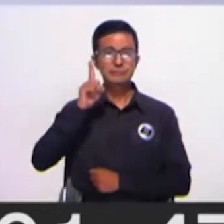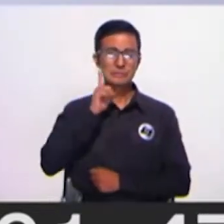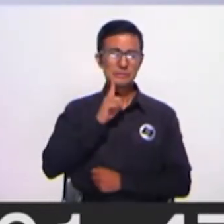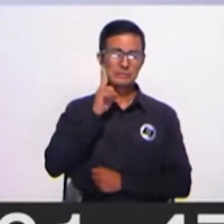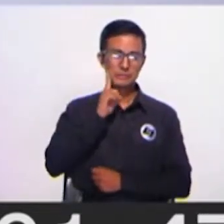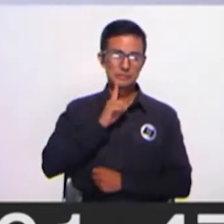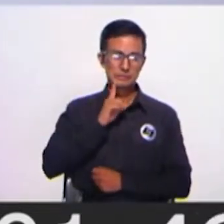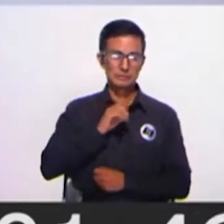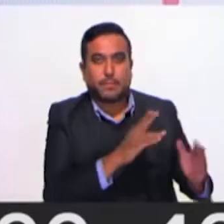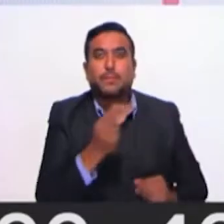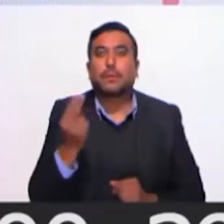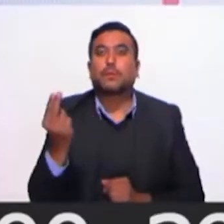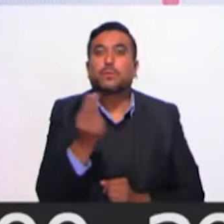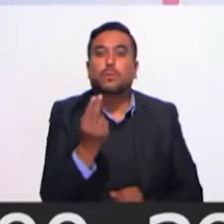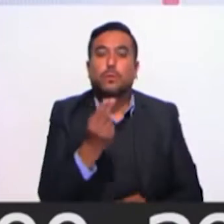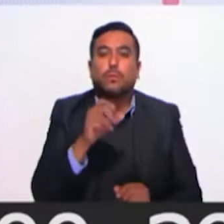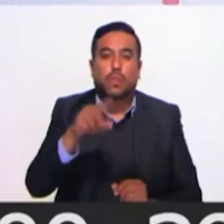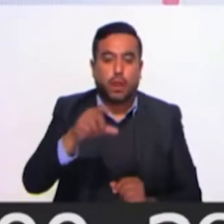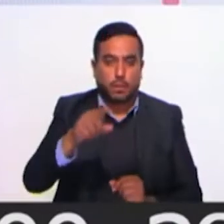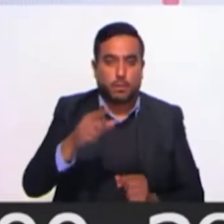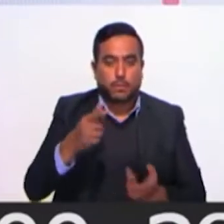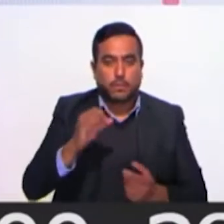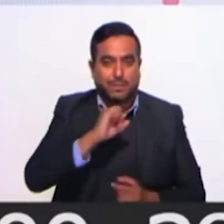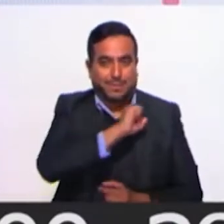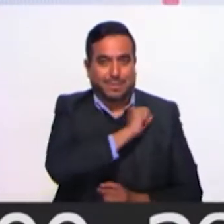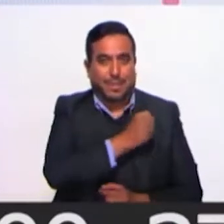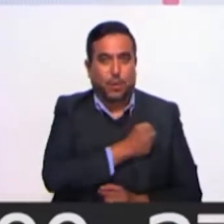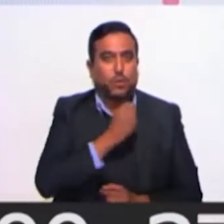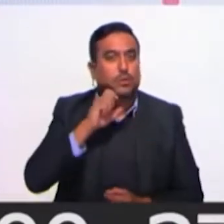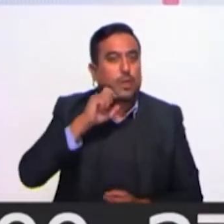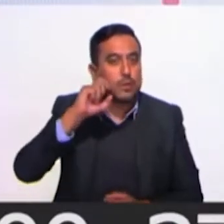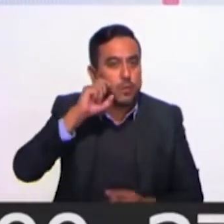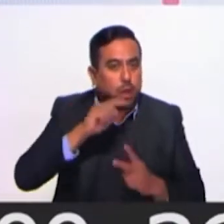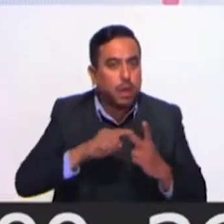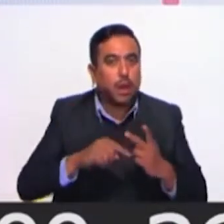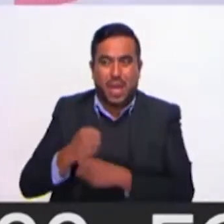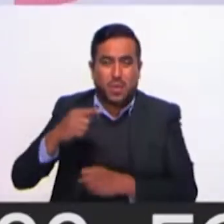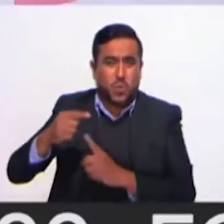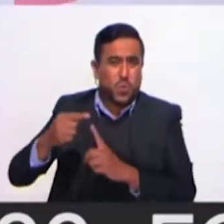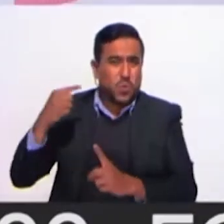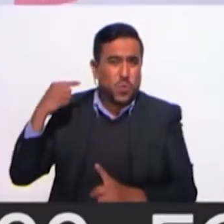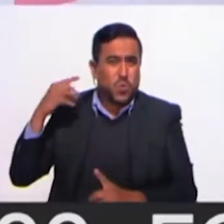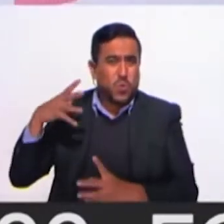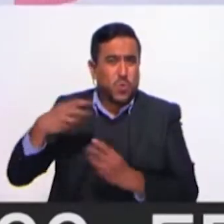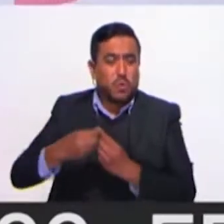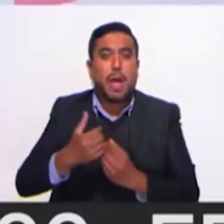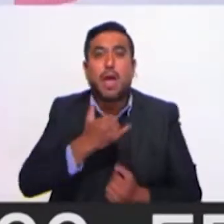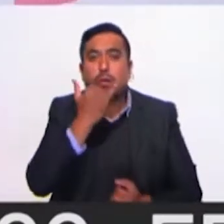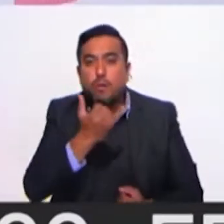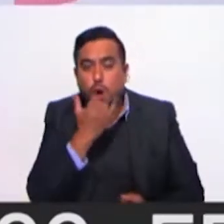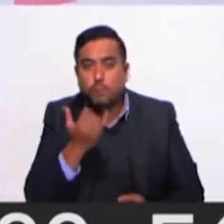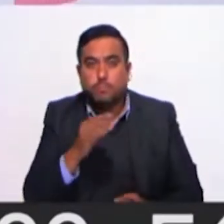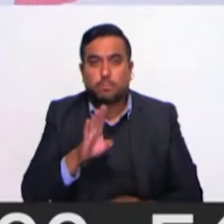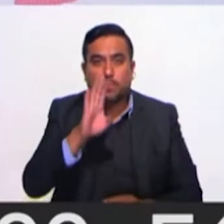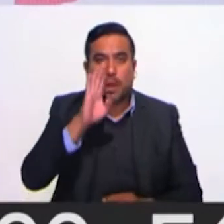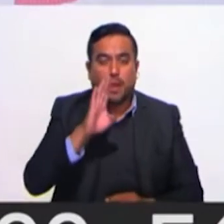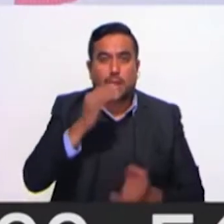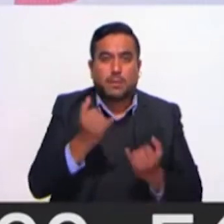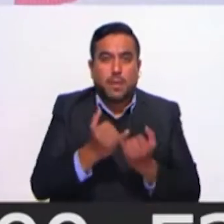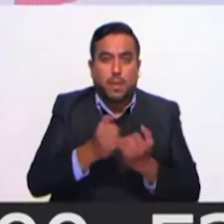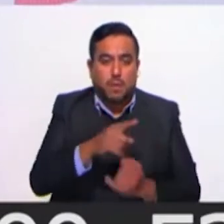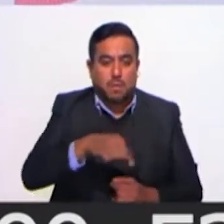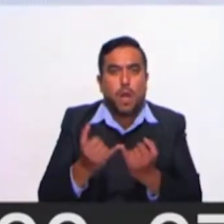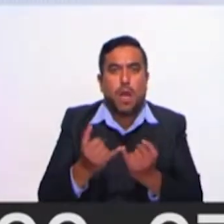Los moderadores solicitaron a los candidatos iniciar con el tema de desarrollo social. Estas fueron algunas de las propuestas de varios